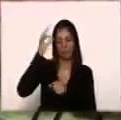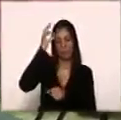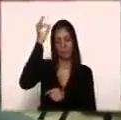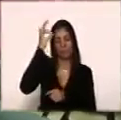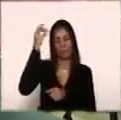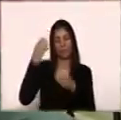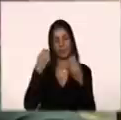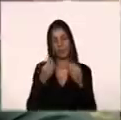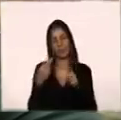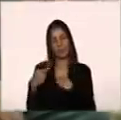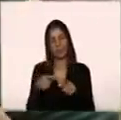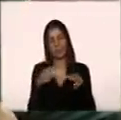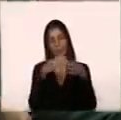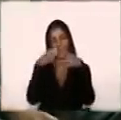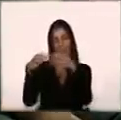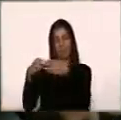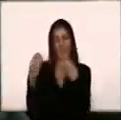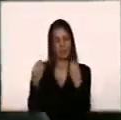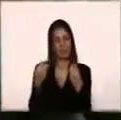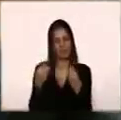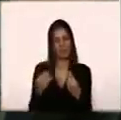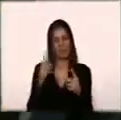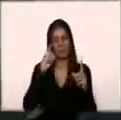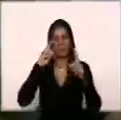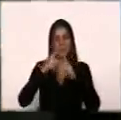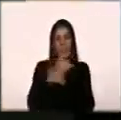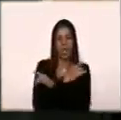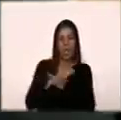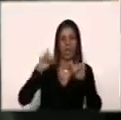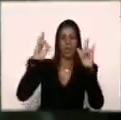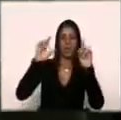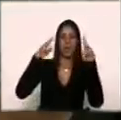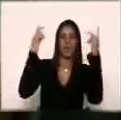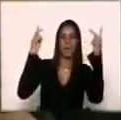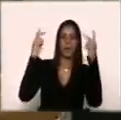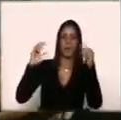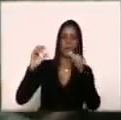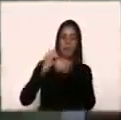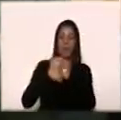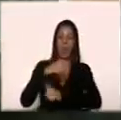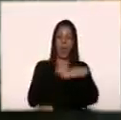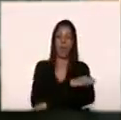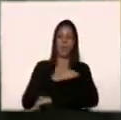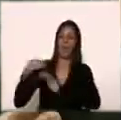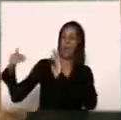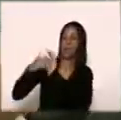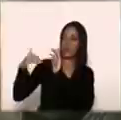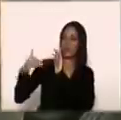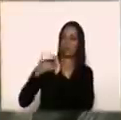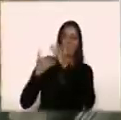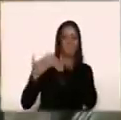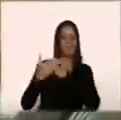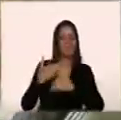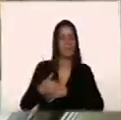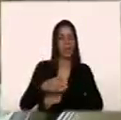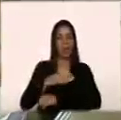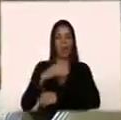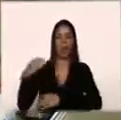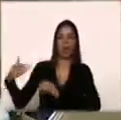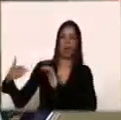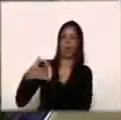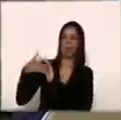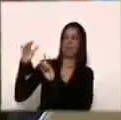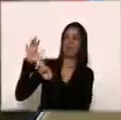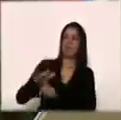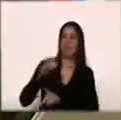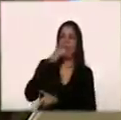para la liberación y para la victoria definitiva en el marco de la guerra económica. No han podido ni podrán someter